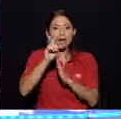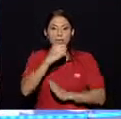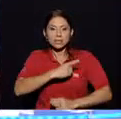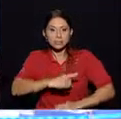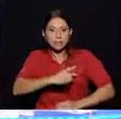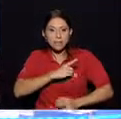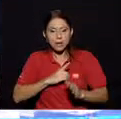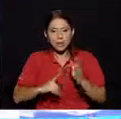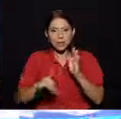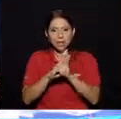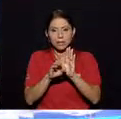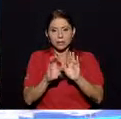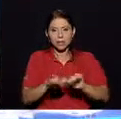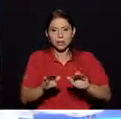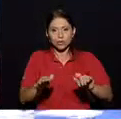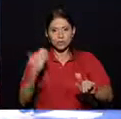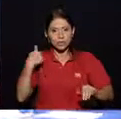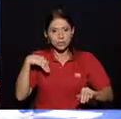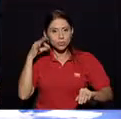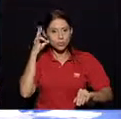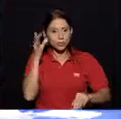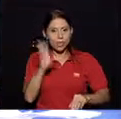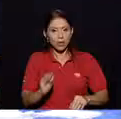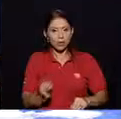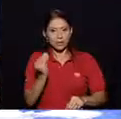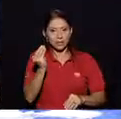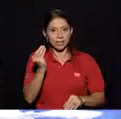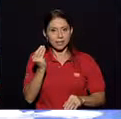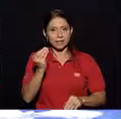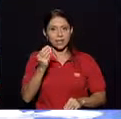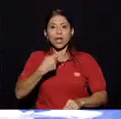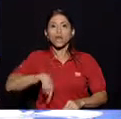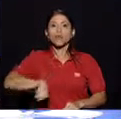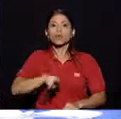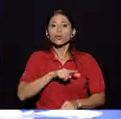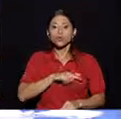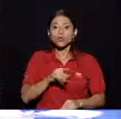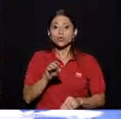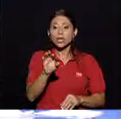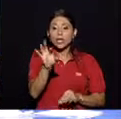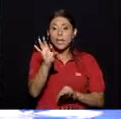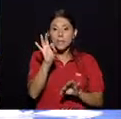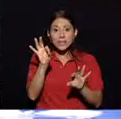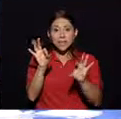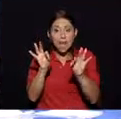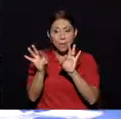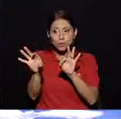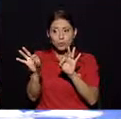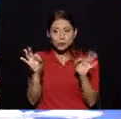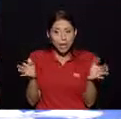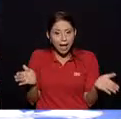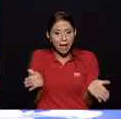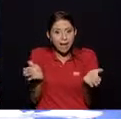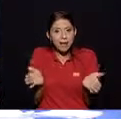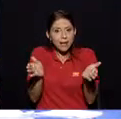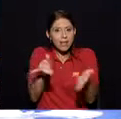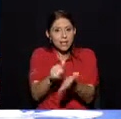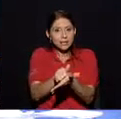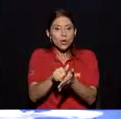unas iniciativas como FAMA, que es Familias en Acción, que es acreditar personas